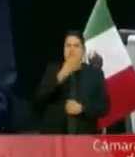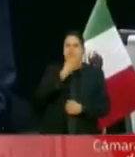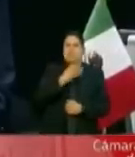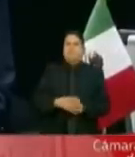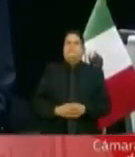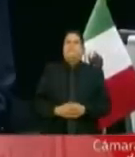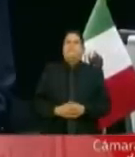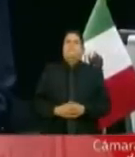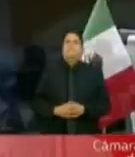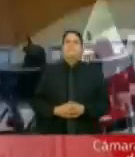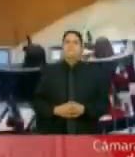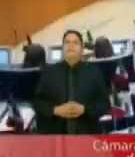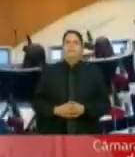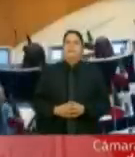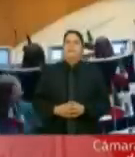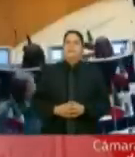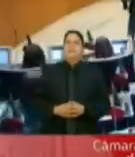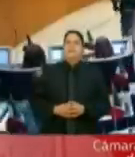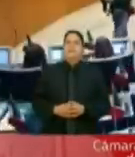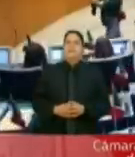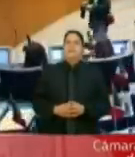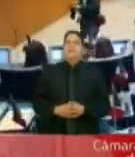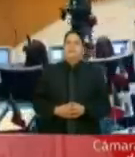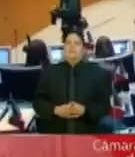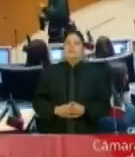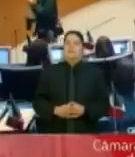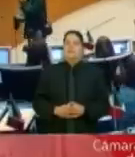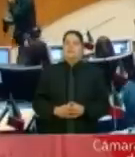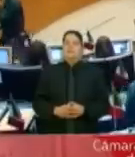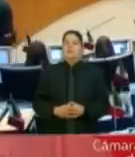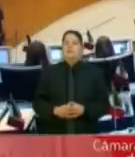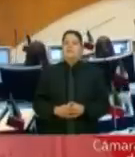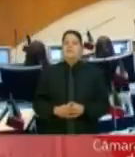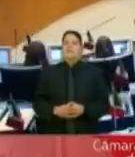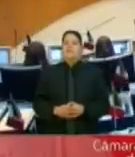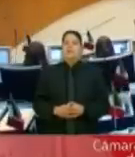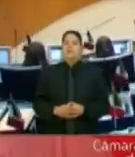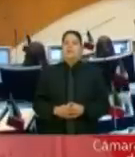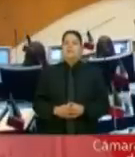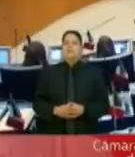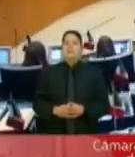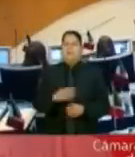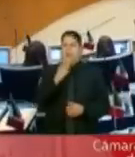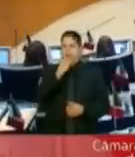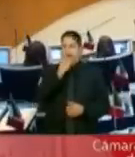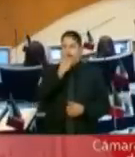estos instrumentos al servicio del pueblo y con mando y con estructura civil.